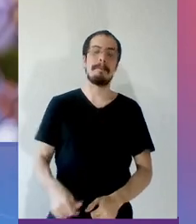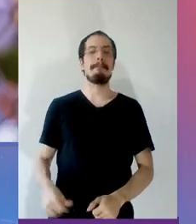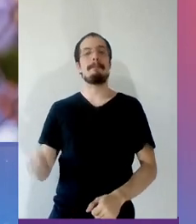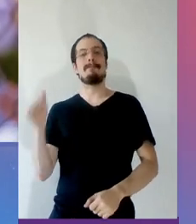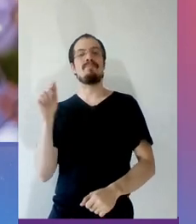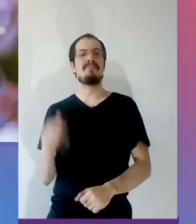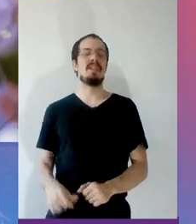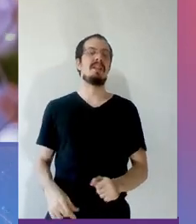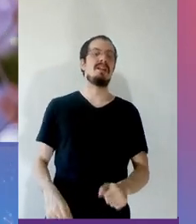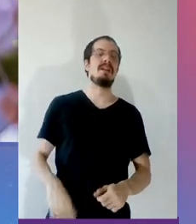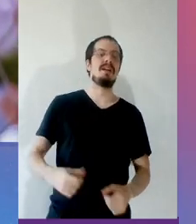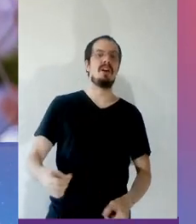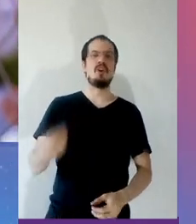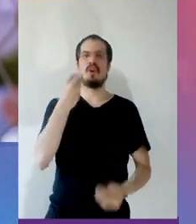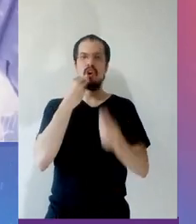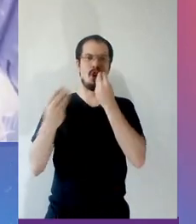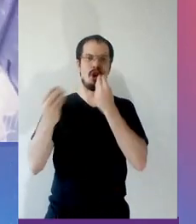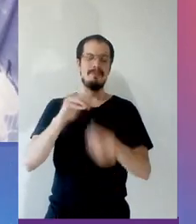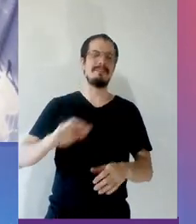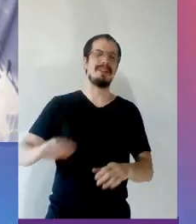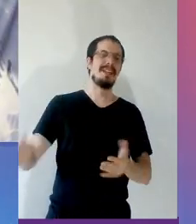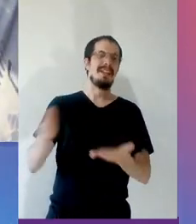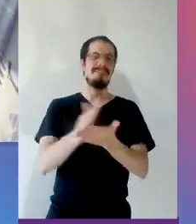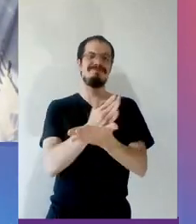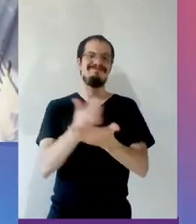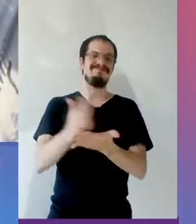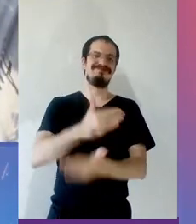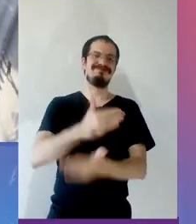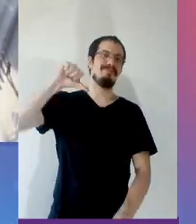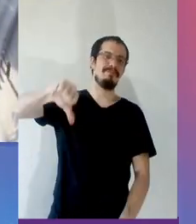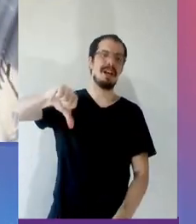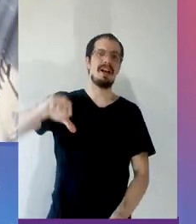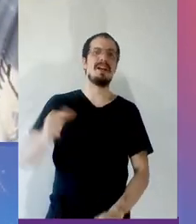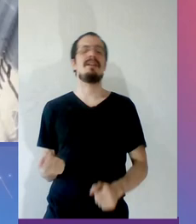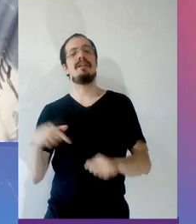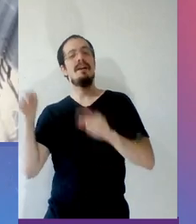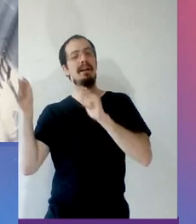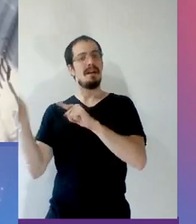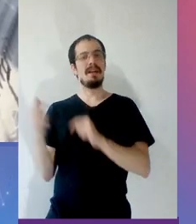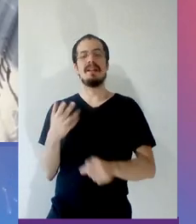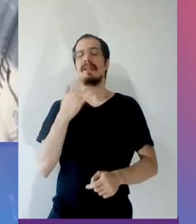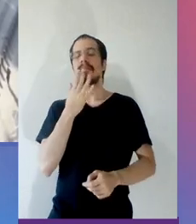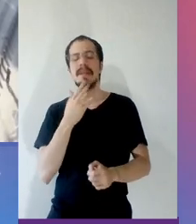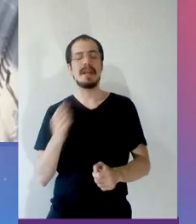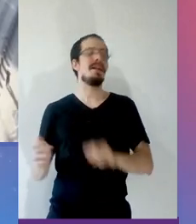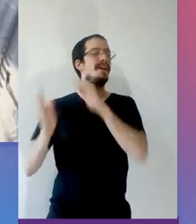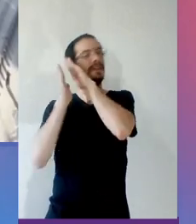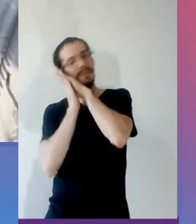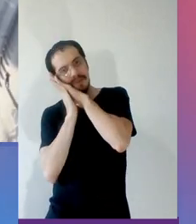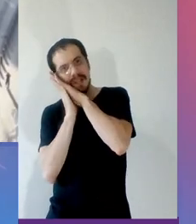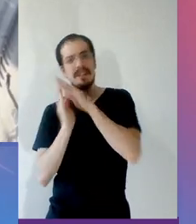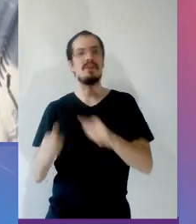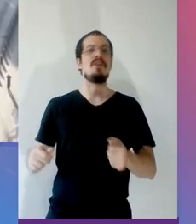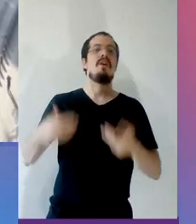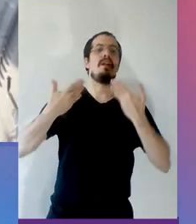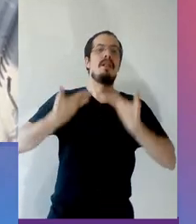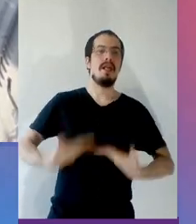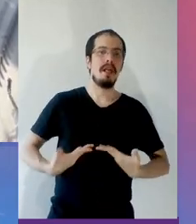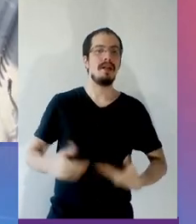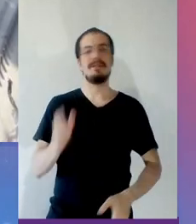Malnutrición por exceso, alteración del descanso, alteración del sueño, y que conlleva finalmente a